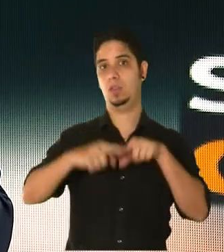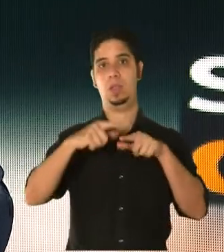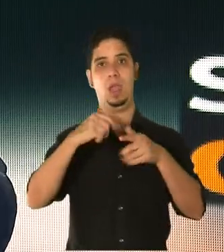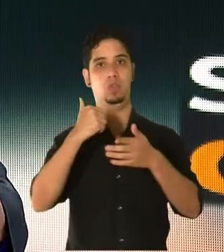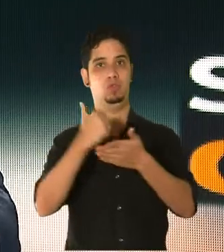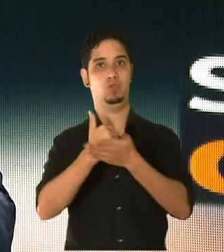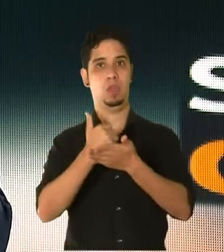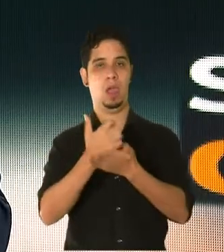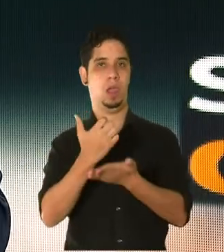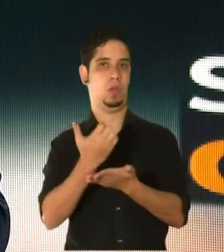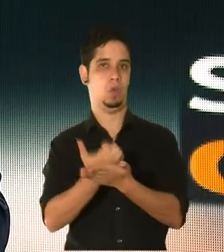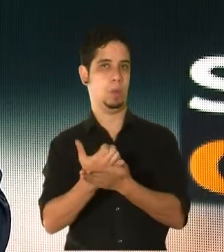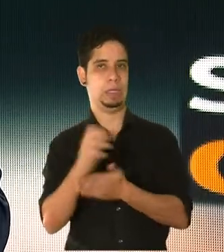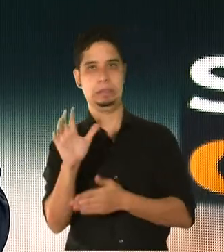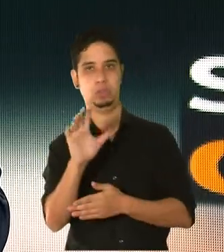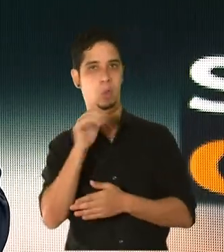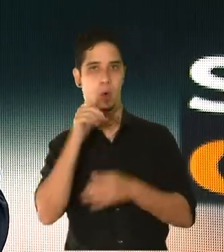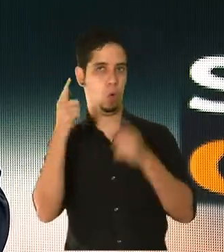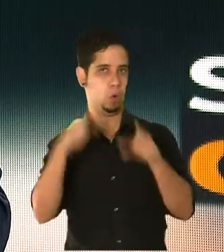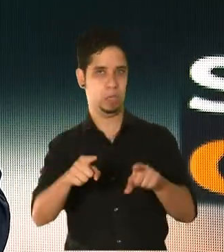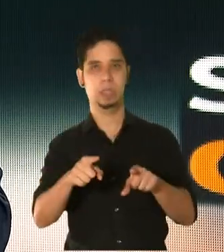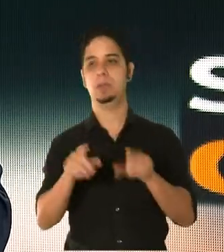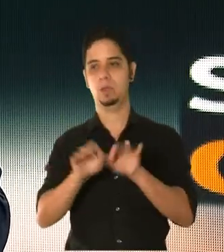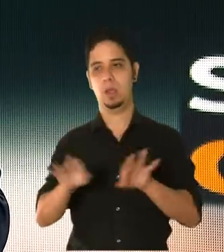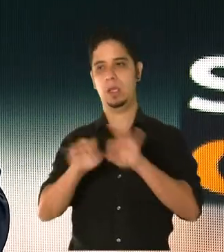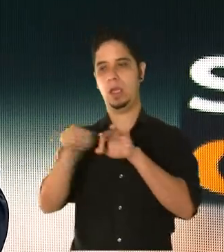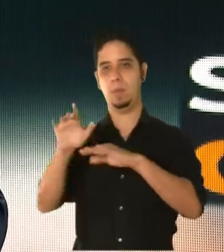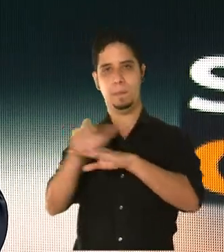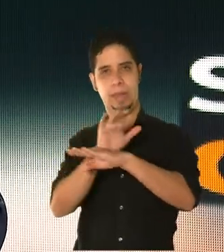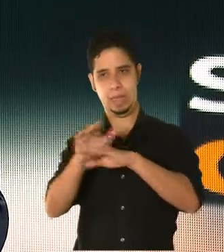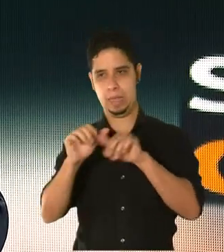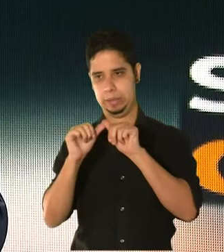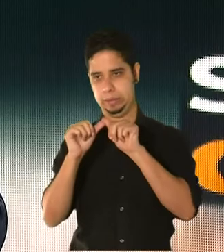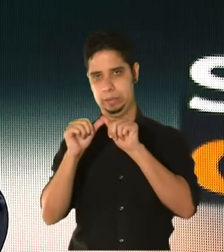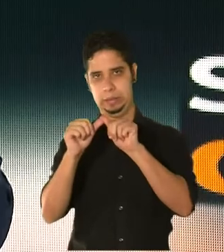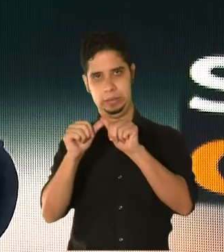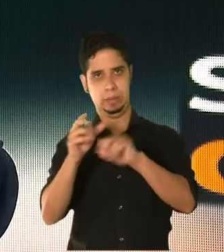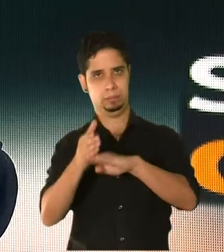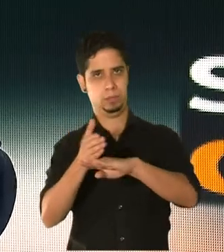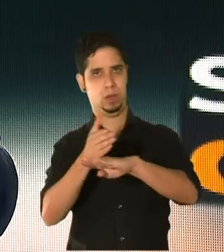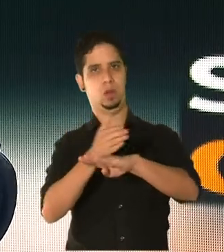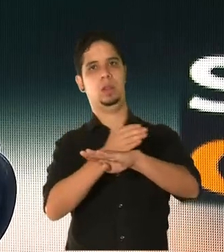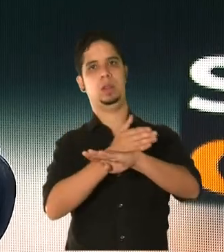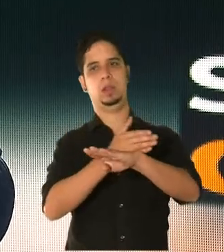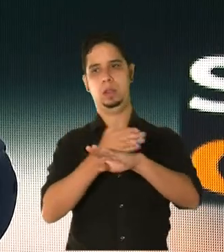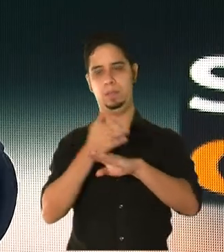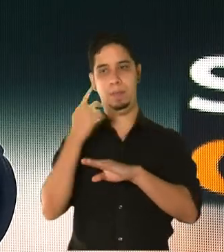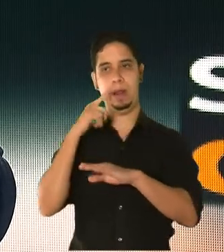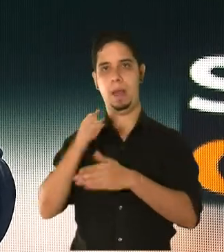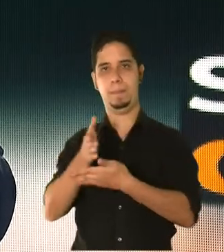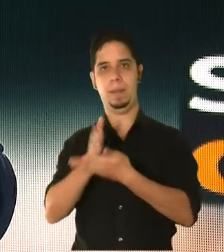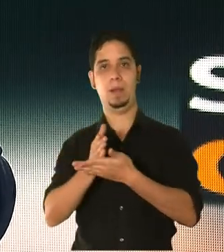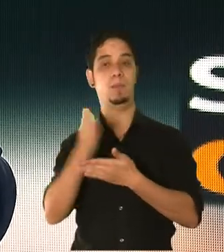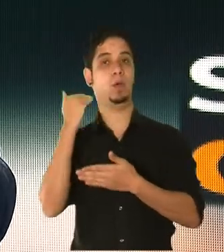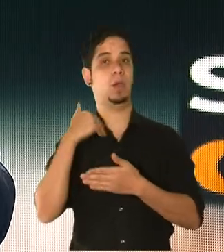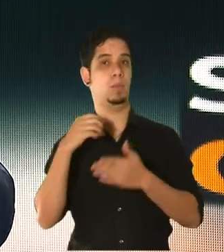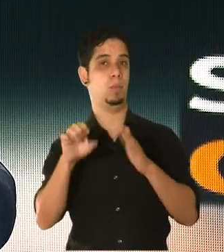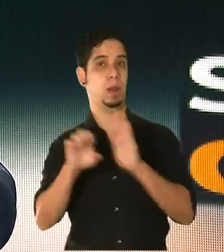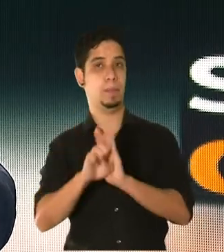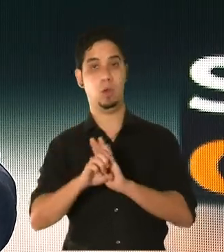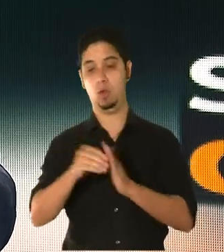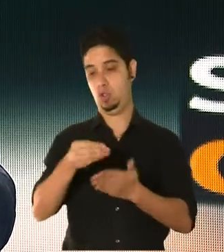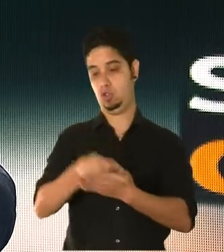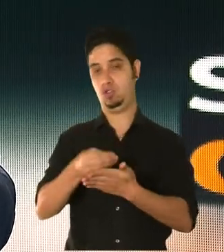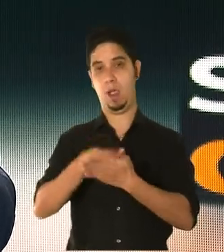empresario montar los negocios que sean exitosos de cara al futuro y que sean sostenibles para evitar eso que está diciendo con el dinero federal como está subiendo